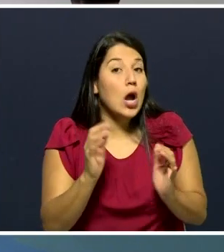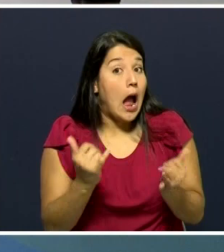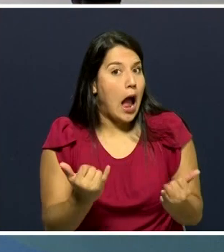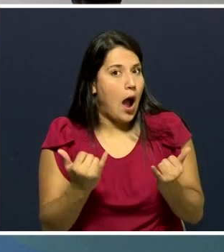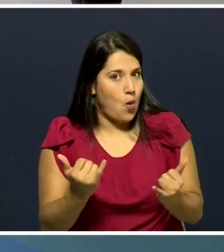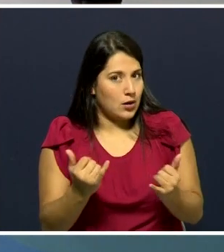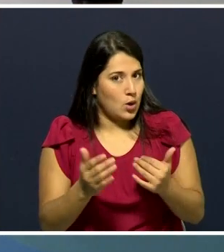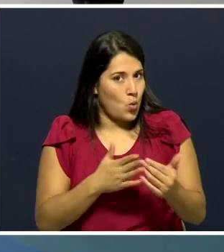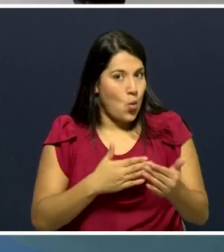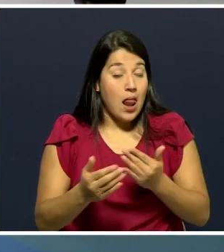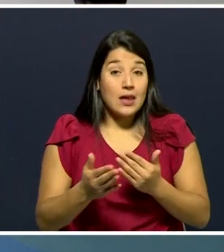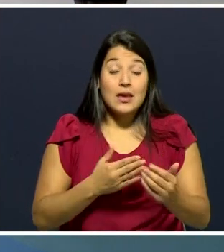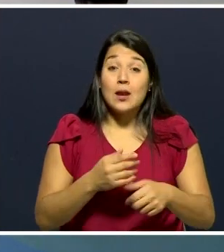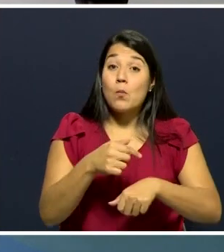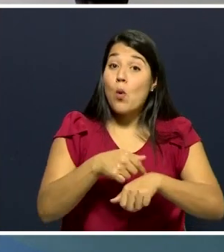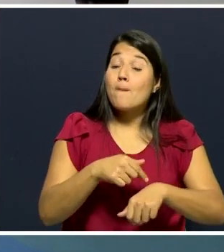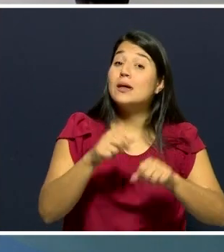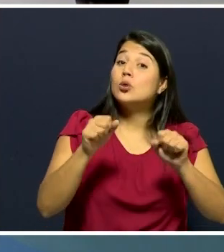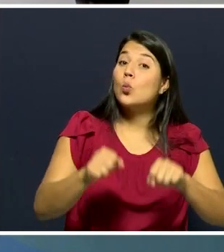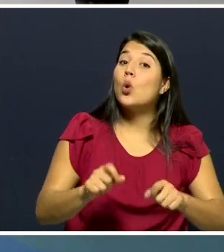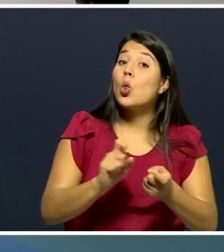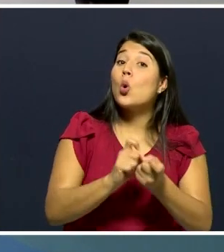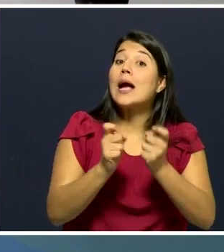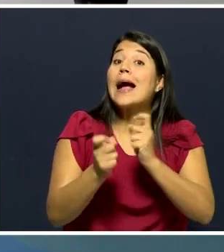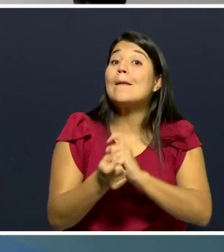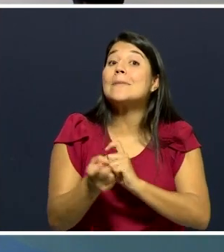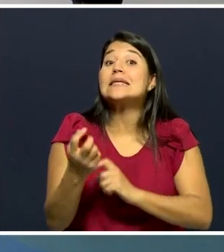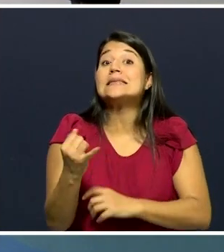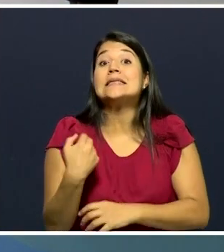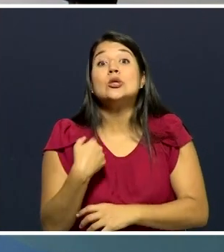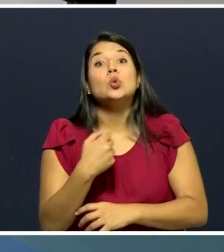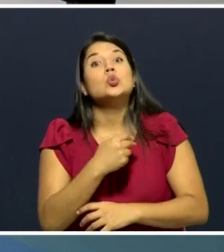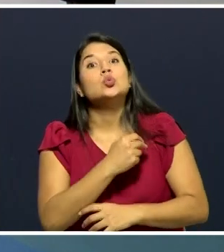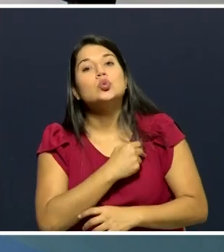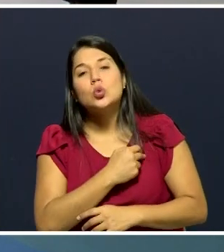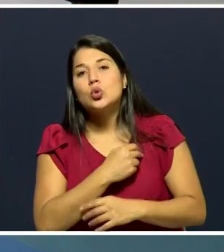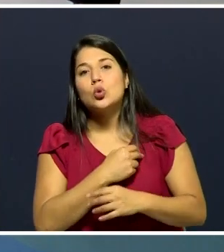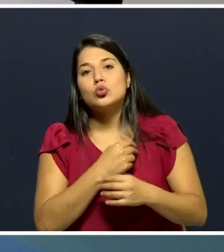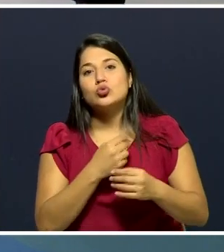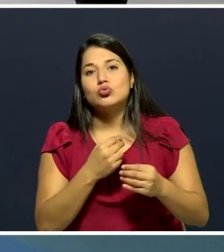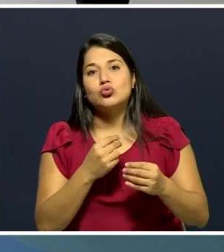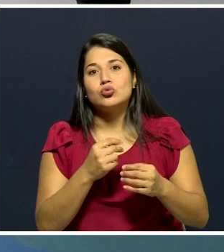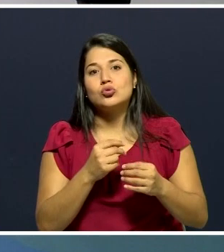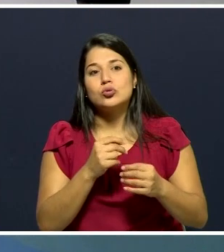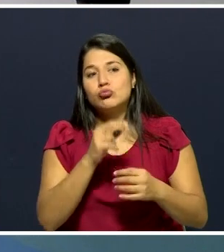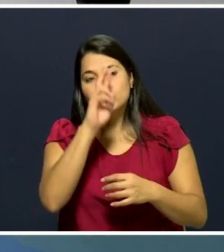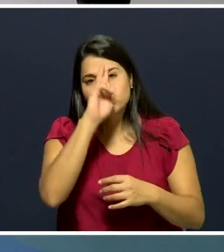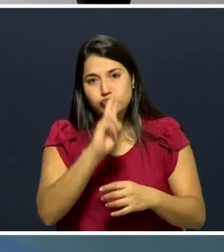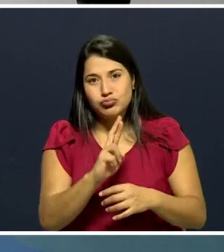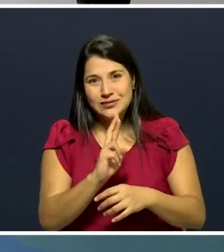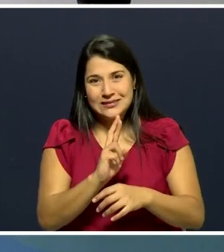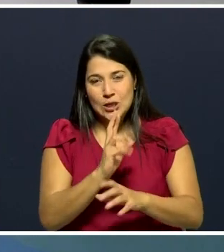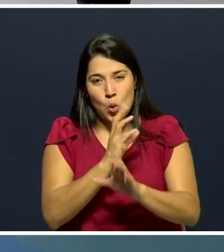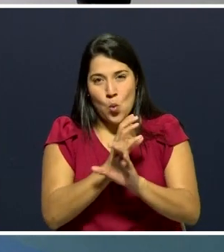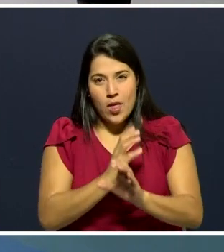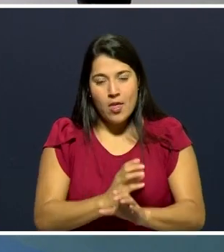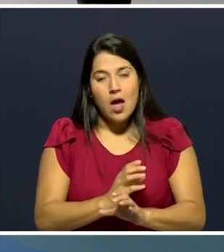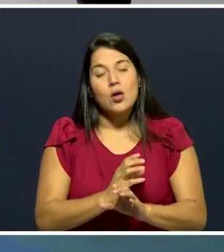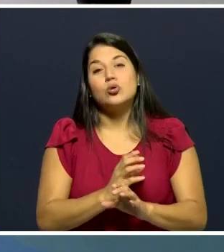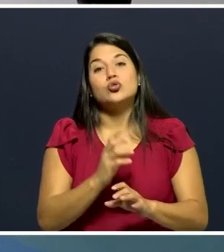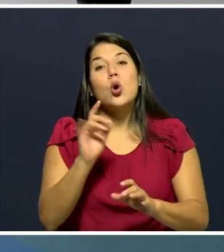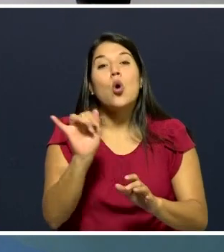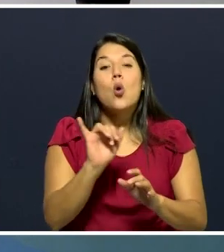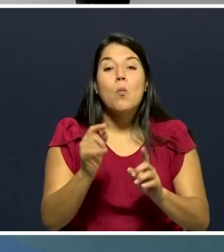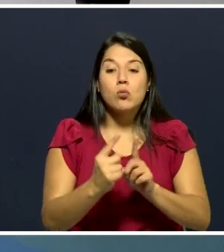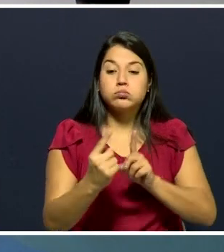el momento en que dejemos de hacer las cosas que estamos haciendo, que es mantener distanciamiento social, higiene